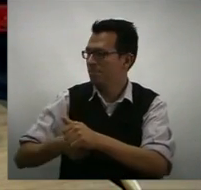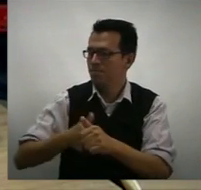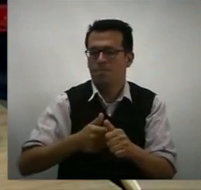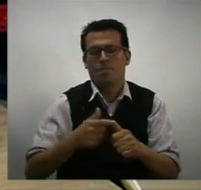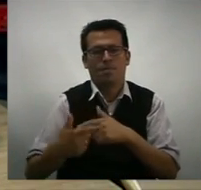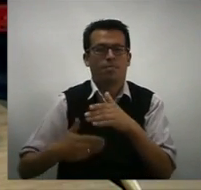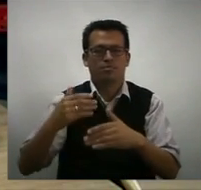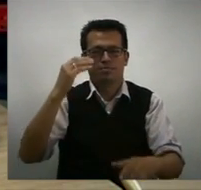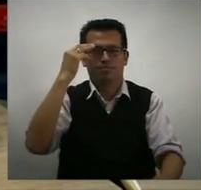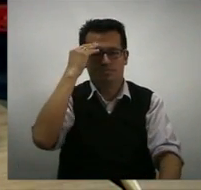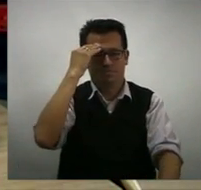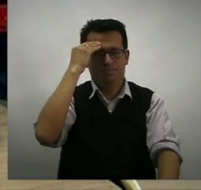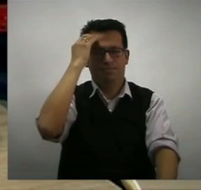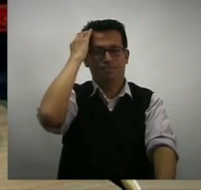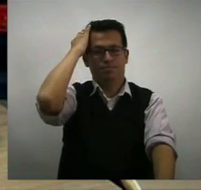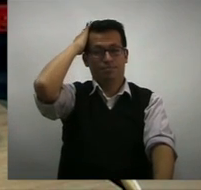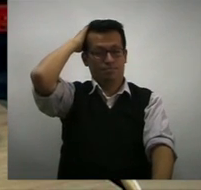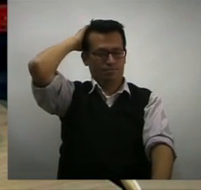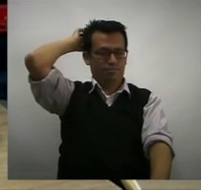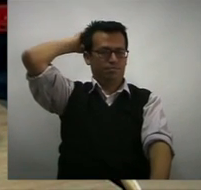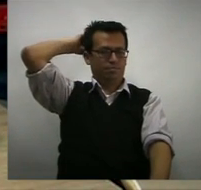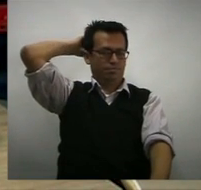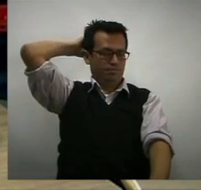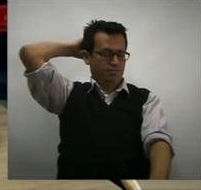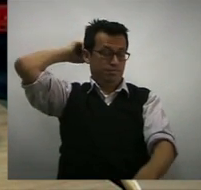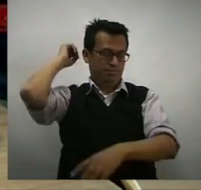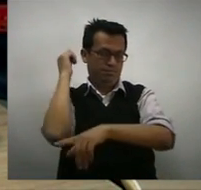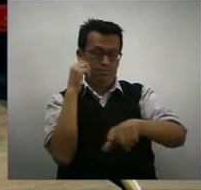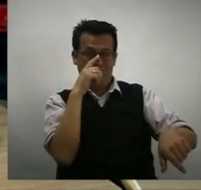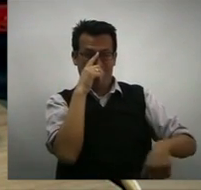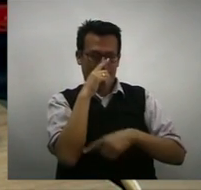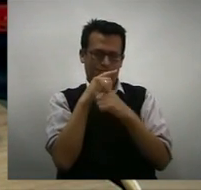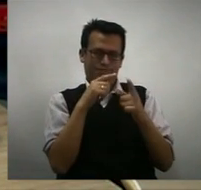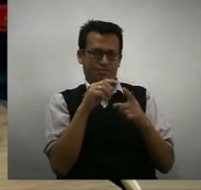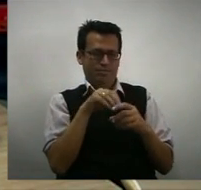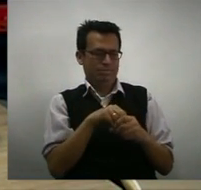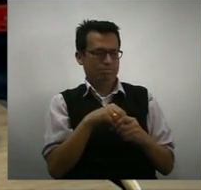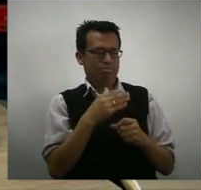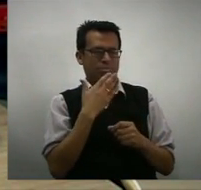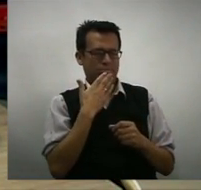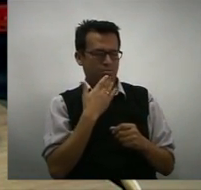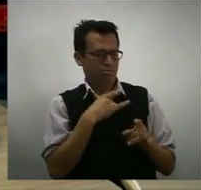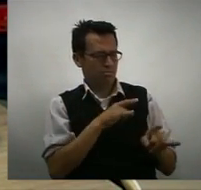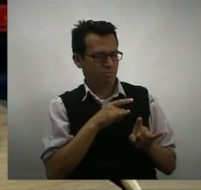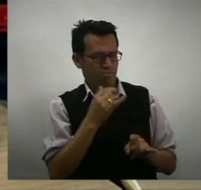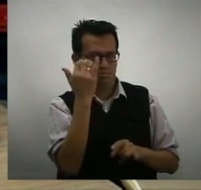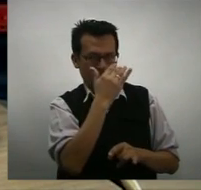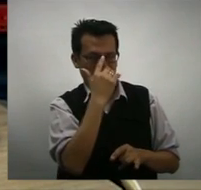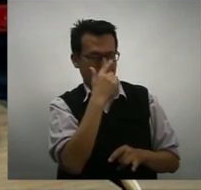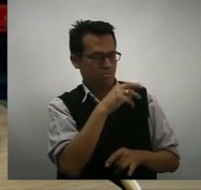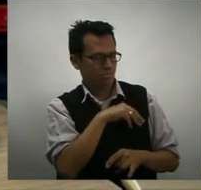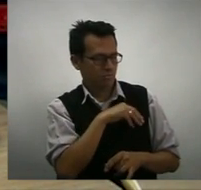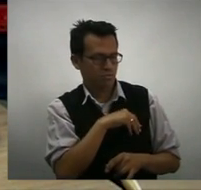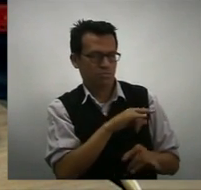de proceso mental, y en la que el ser humano, por sus valores instintivos, buscaba la satisfacción inmediata, el placer,